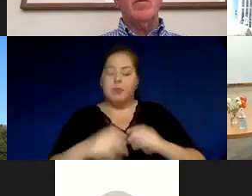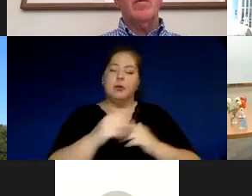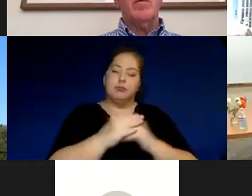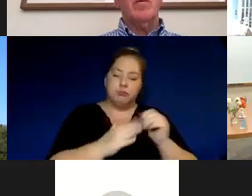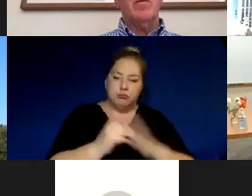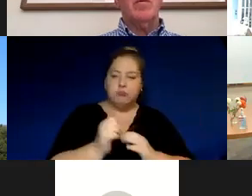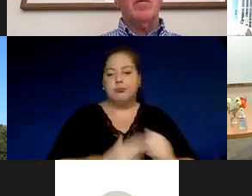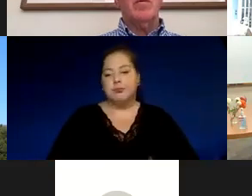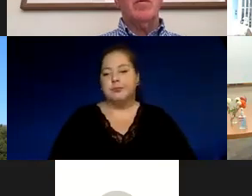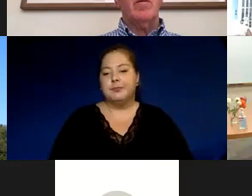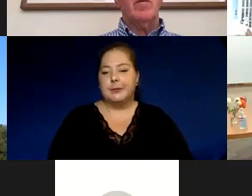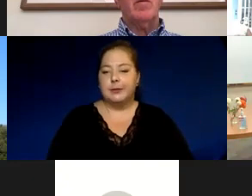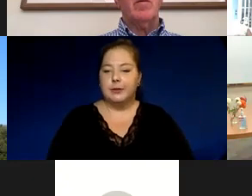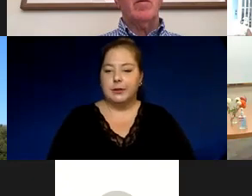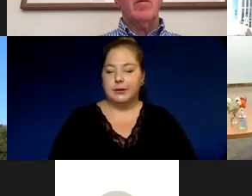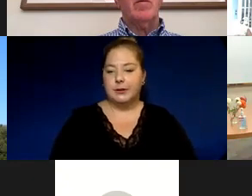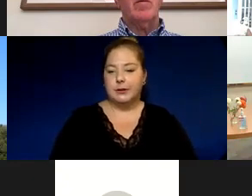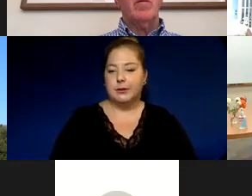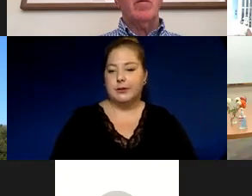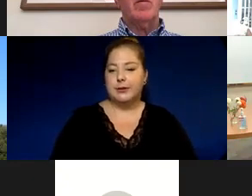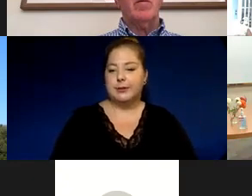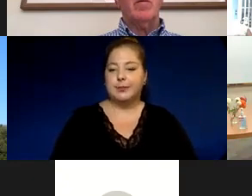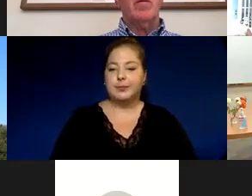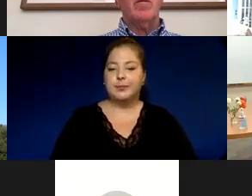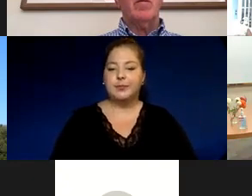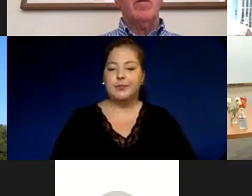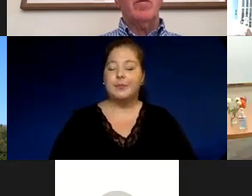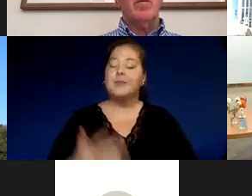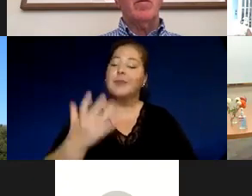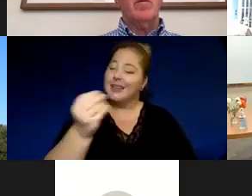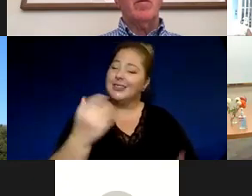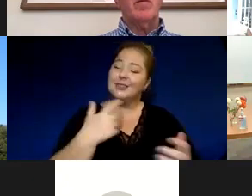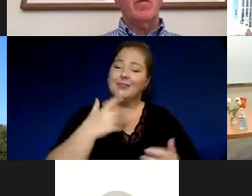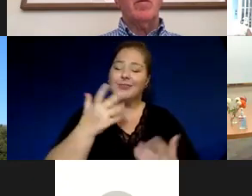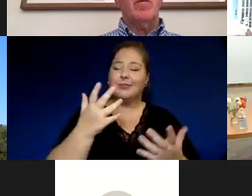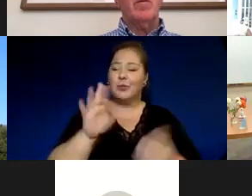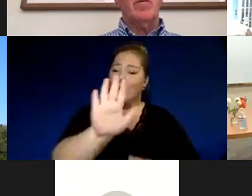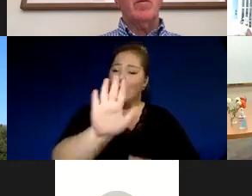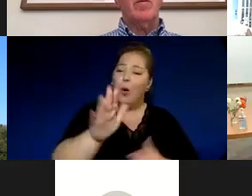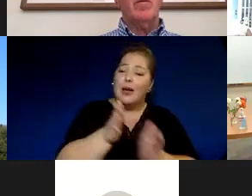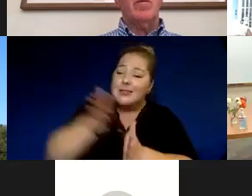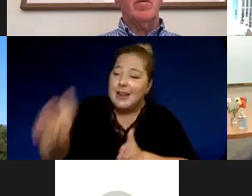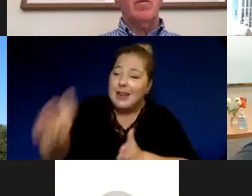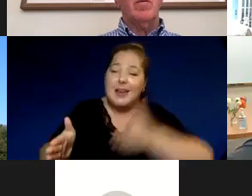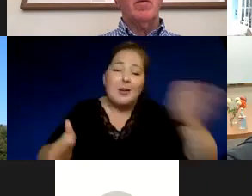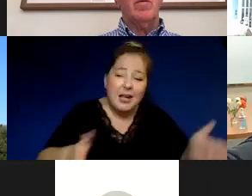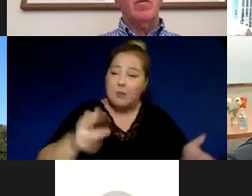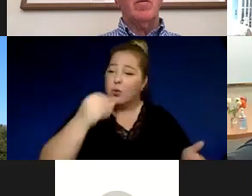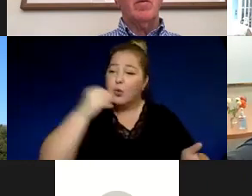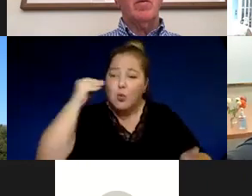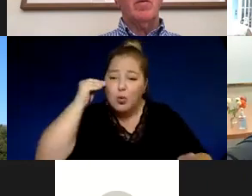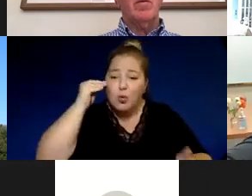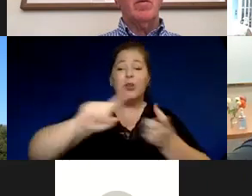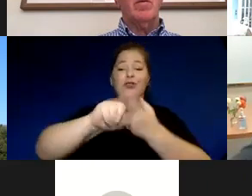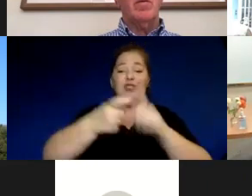dijo la asambleísta, cuiden al vecino, cuiden a sus seres queridos, pero